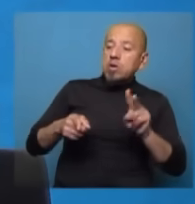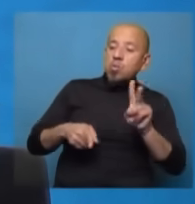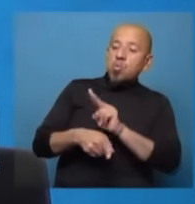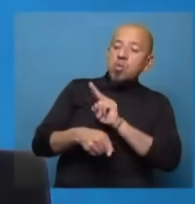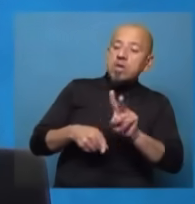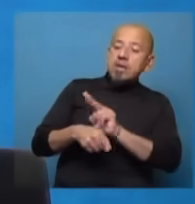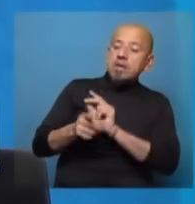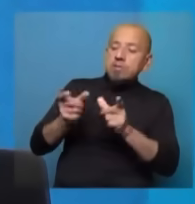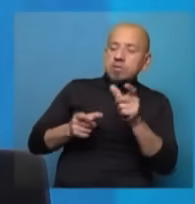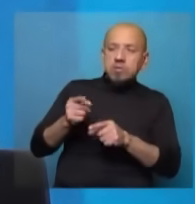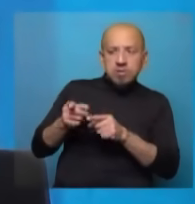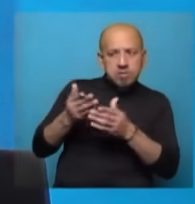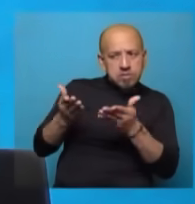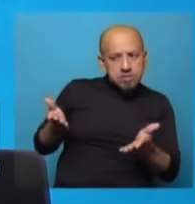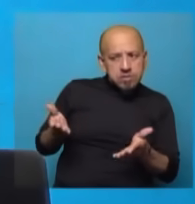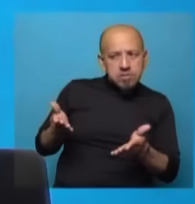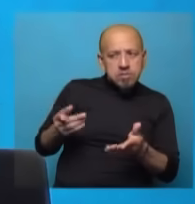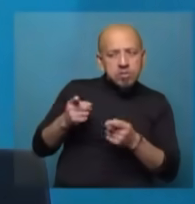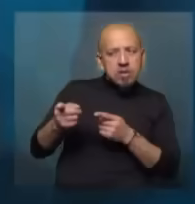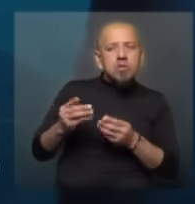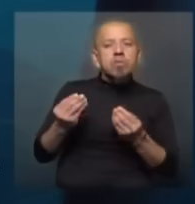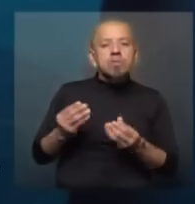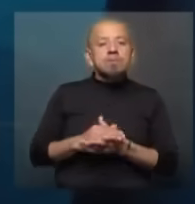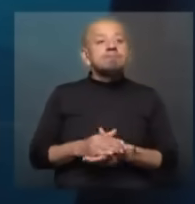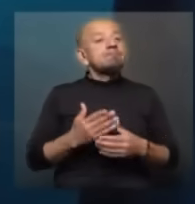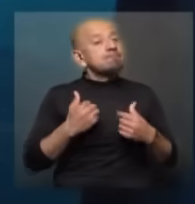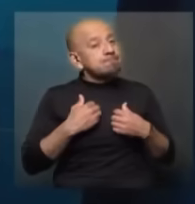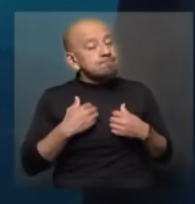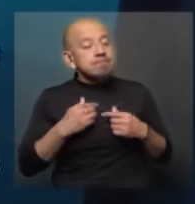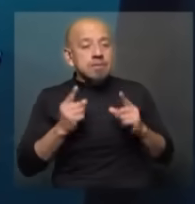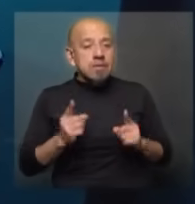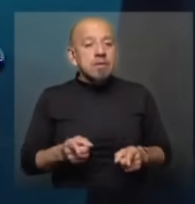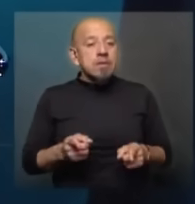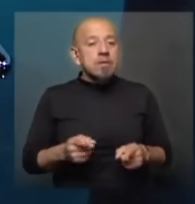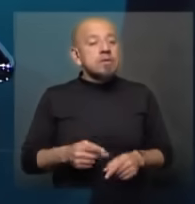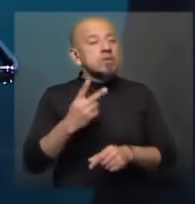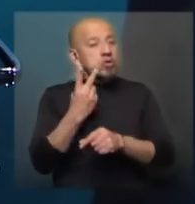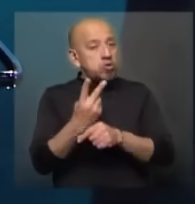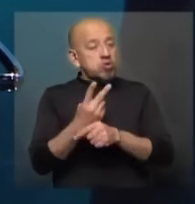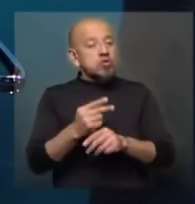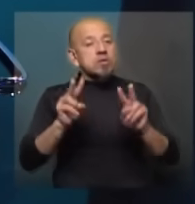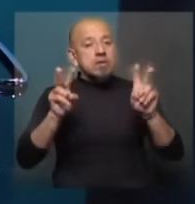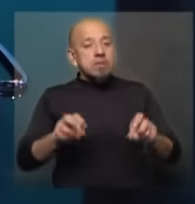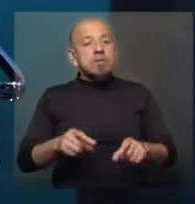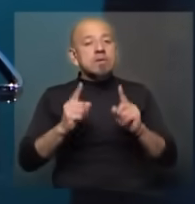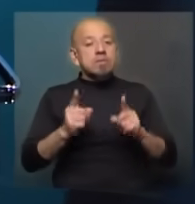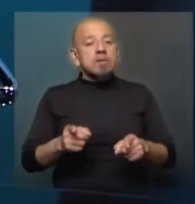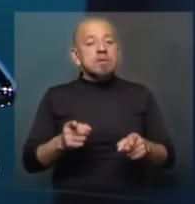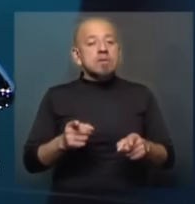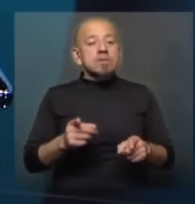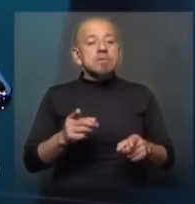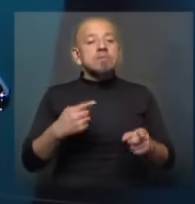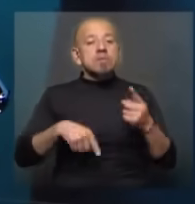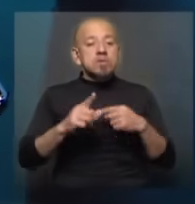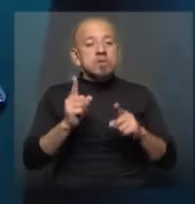vulnerable consideras que les están pasando factura por eso y traemos aparejado eh dos temas que creo que todavía no están demasiado asumidos